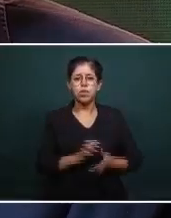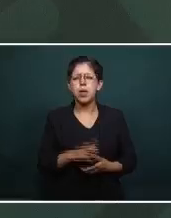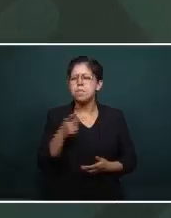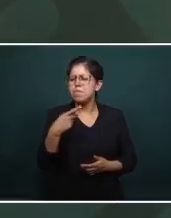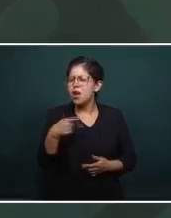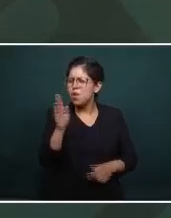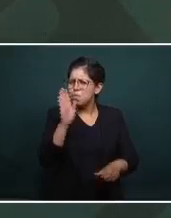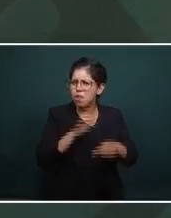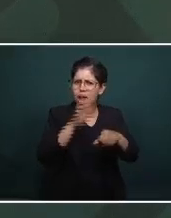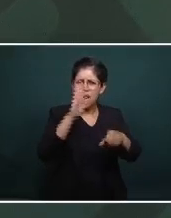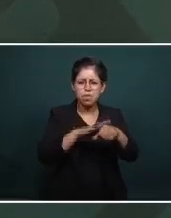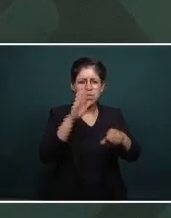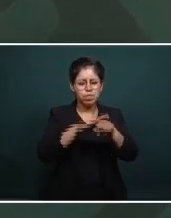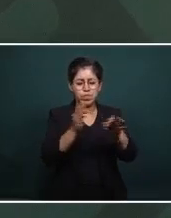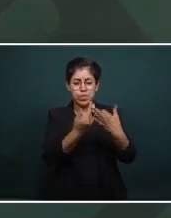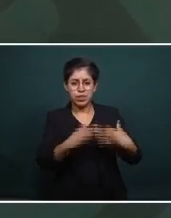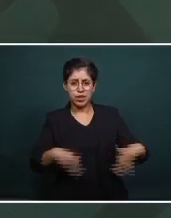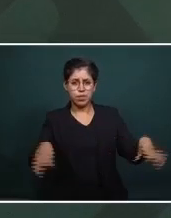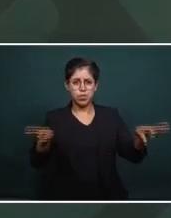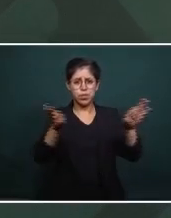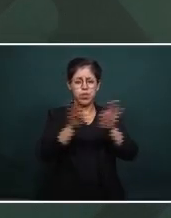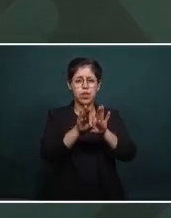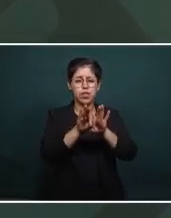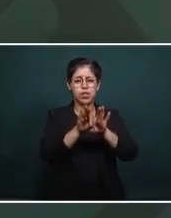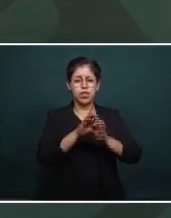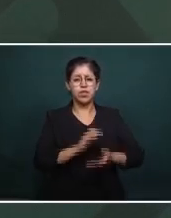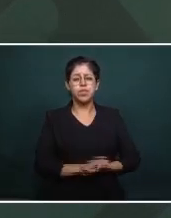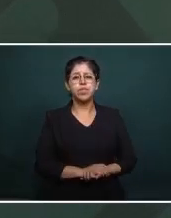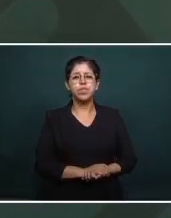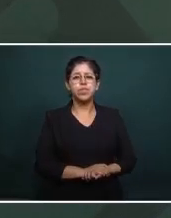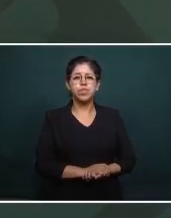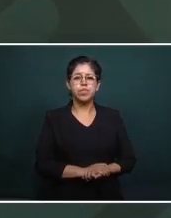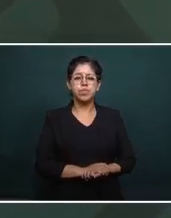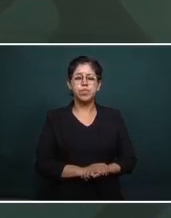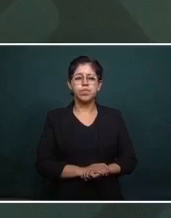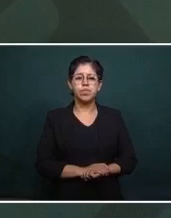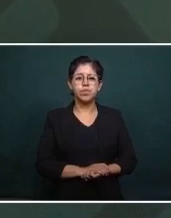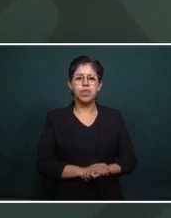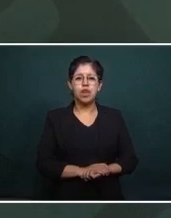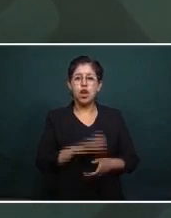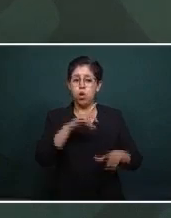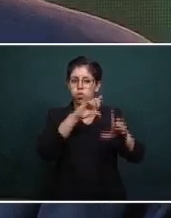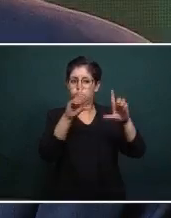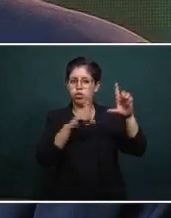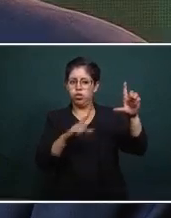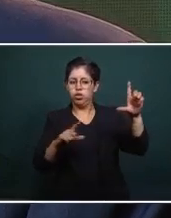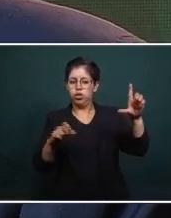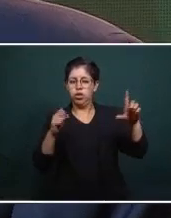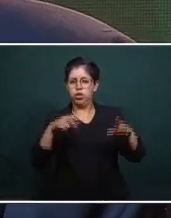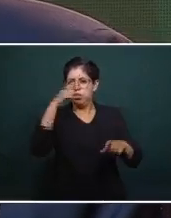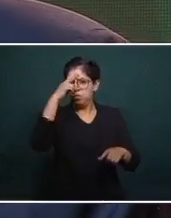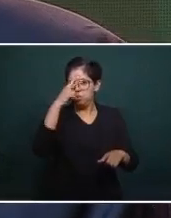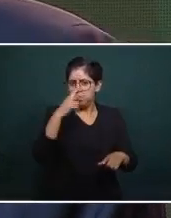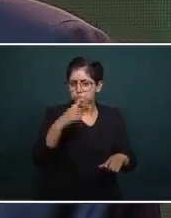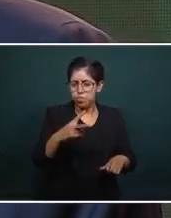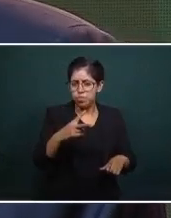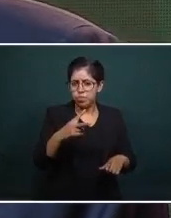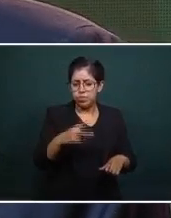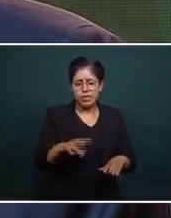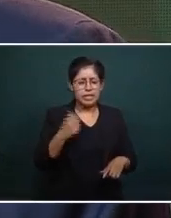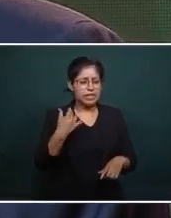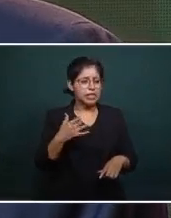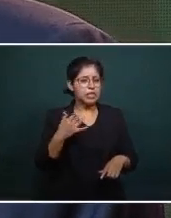nos importa más, por las circunstancias en que está el país, es la seguridad